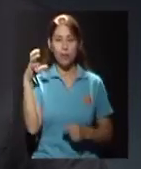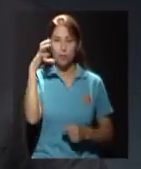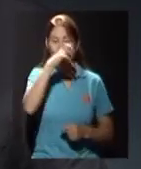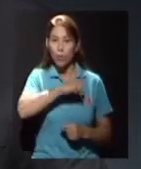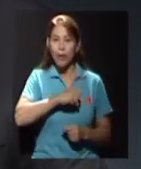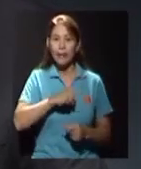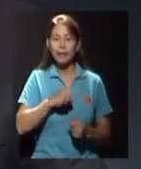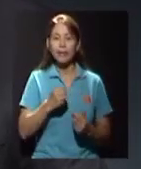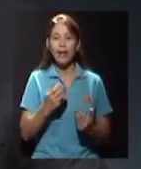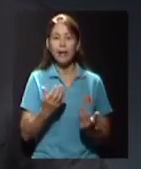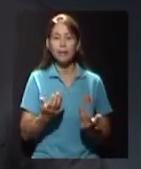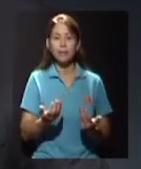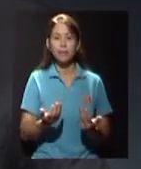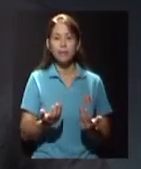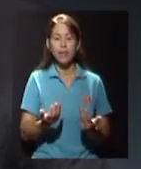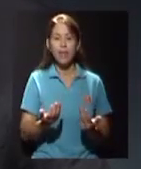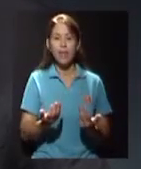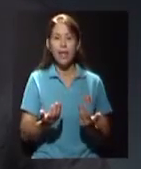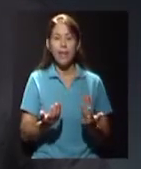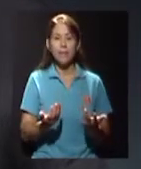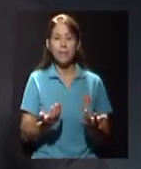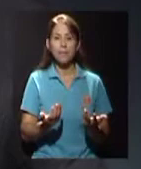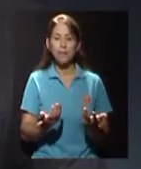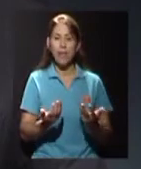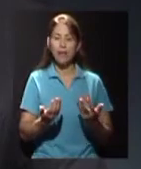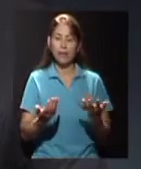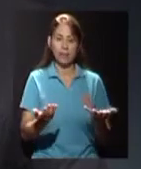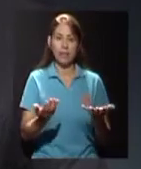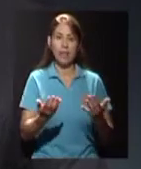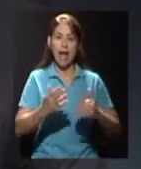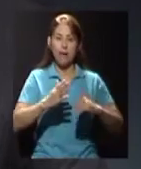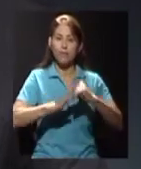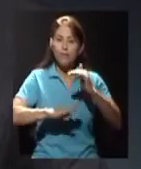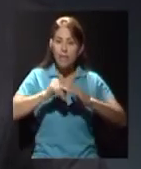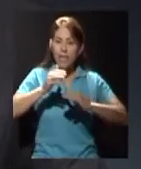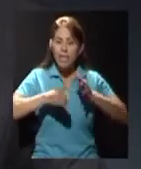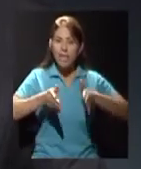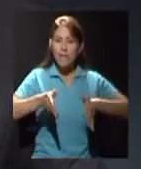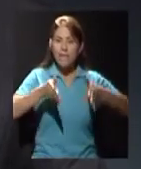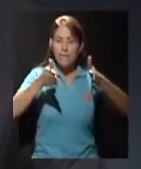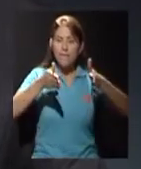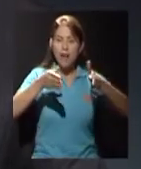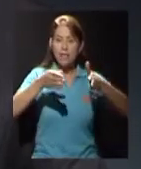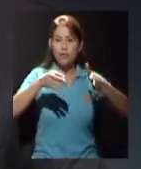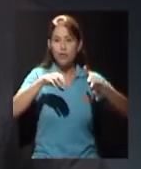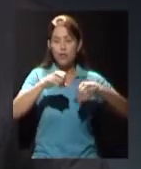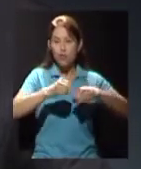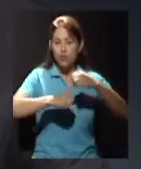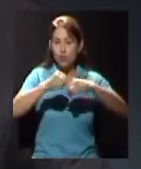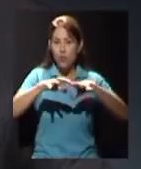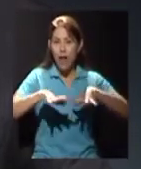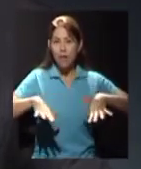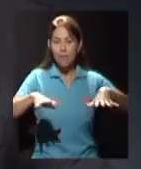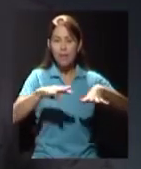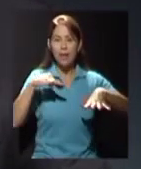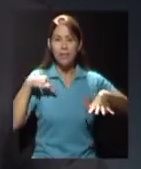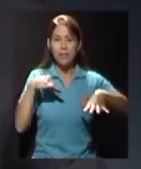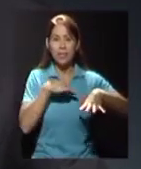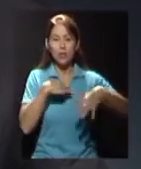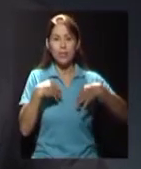que la infraestructura del ministerio de salud como tal está sumamente